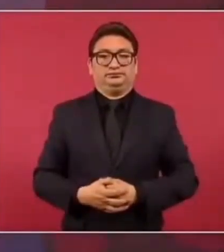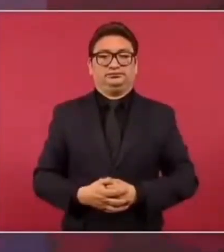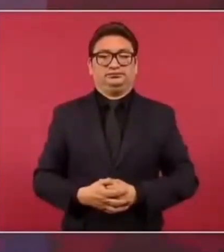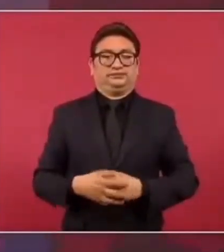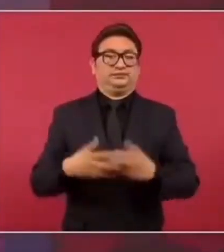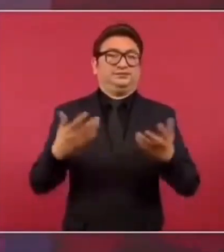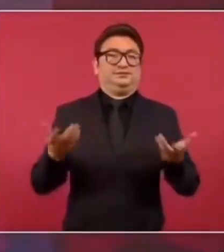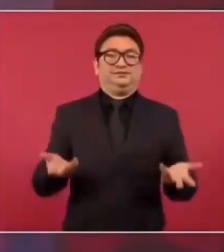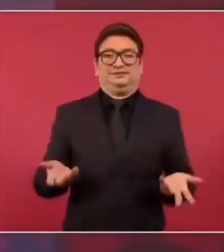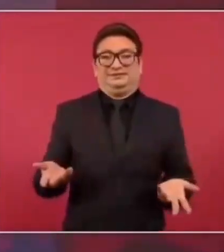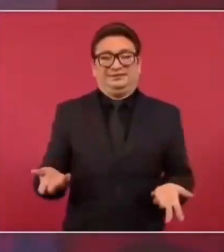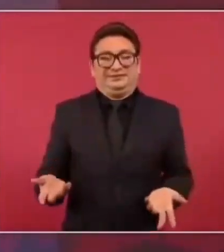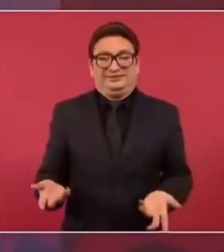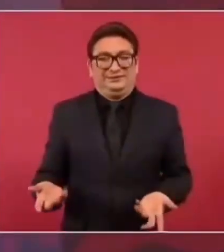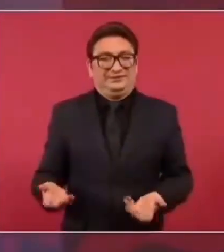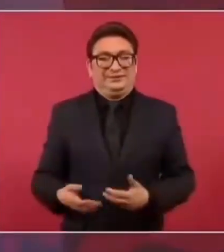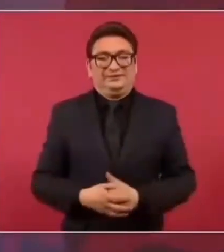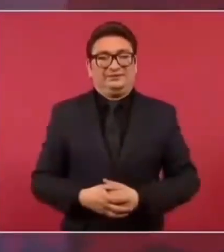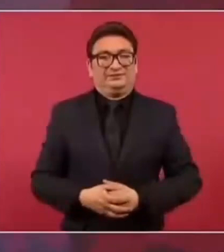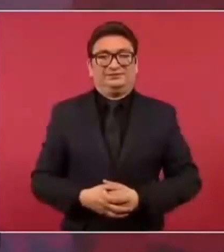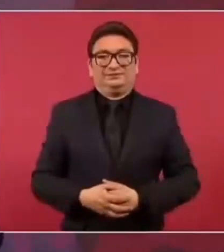O sea,